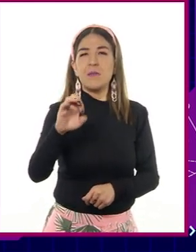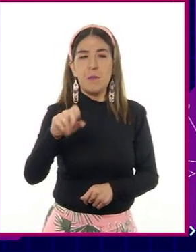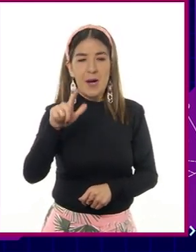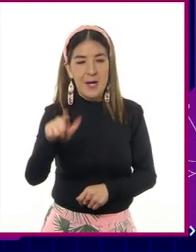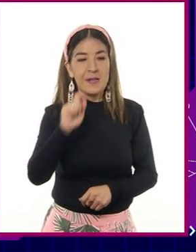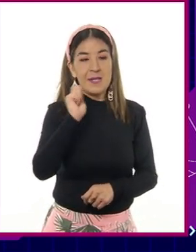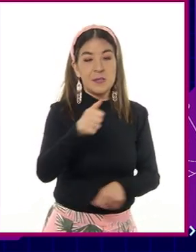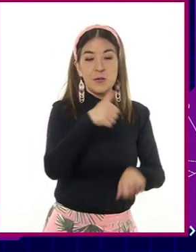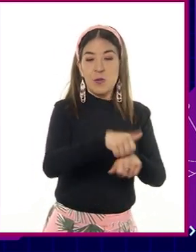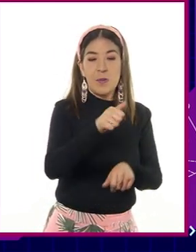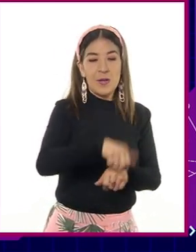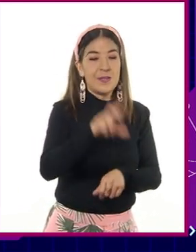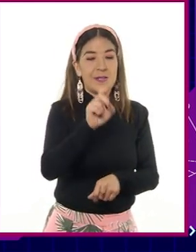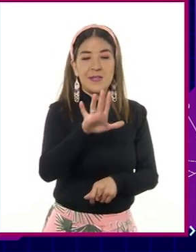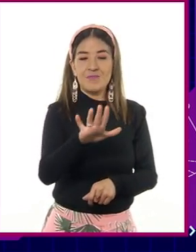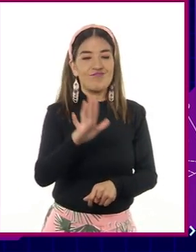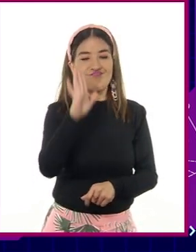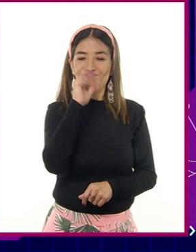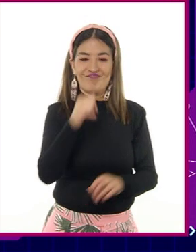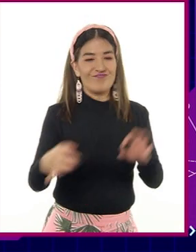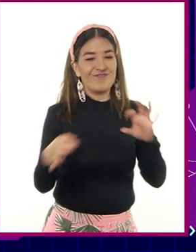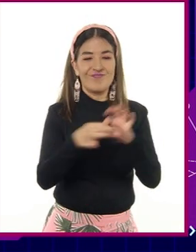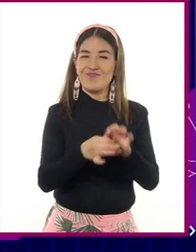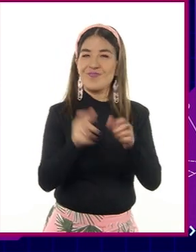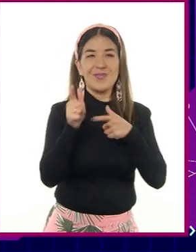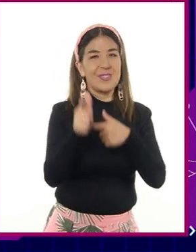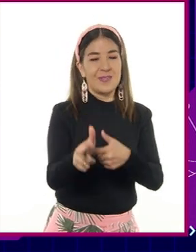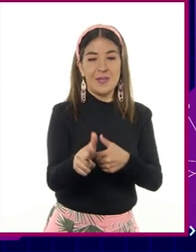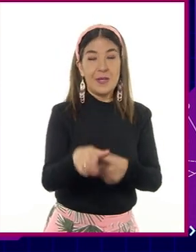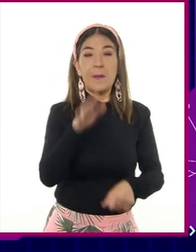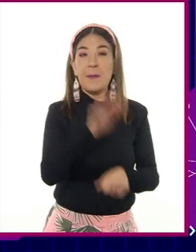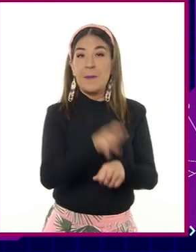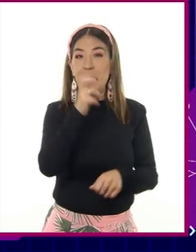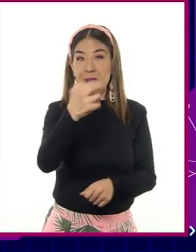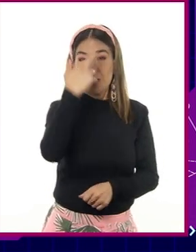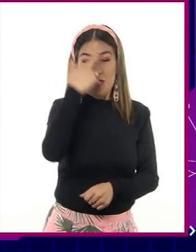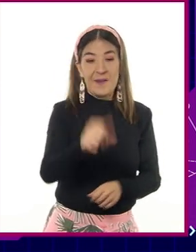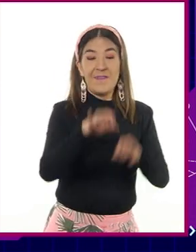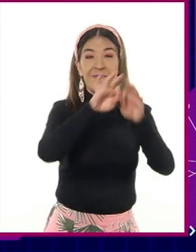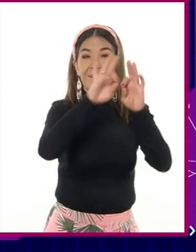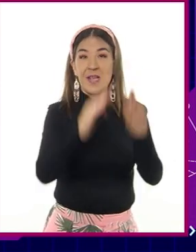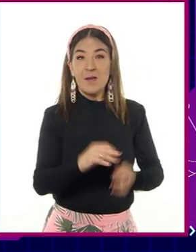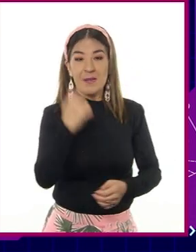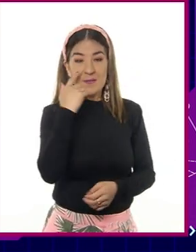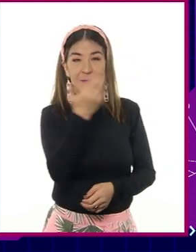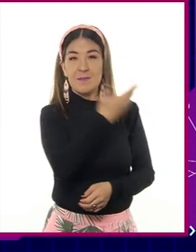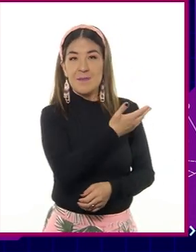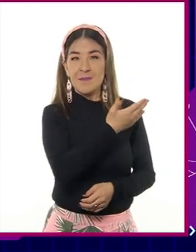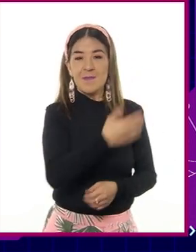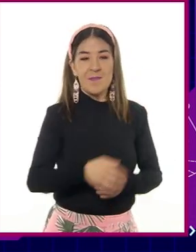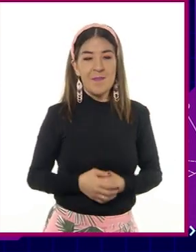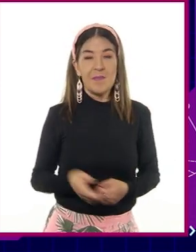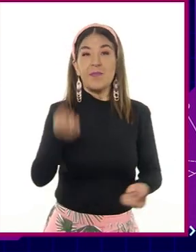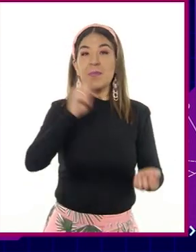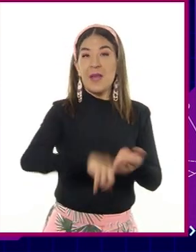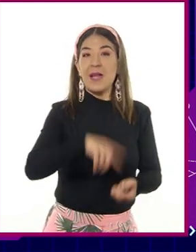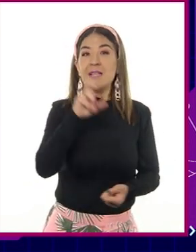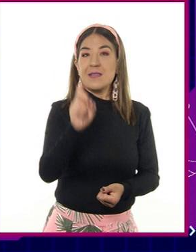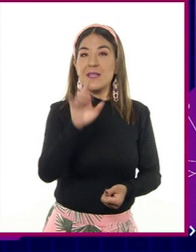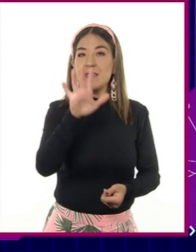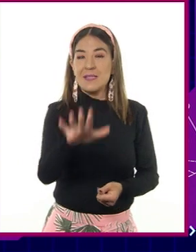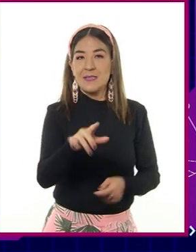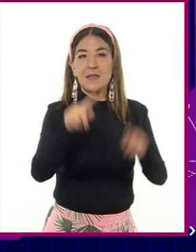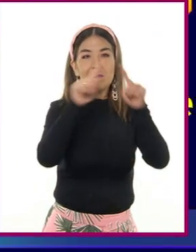número 35 no pertenece a la sucesión. Por lo tanto, ninguna figura de esta sucesión tiene